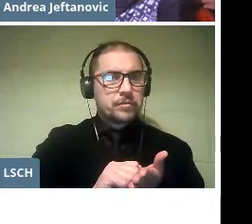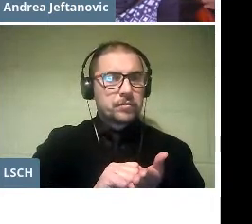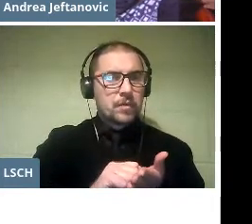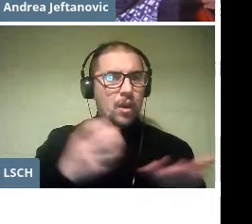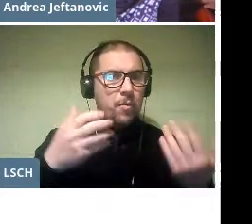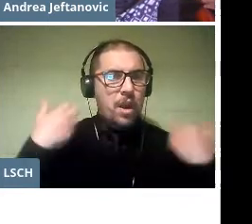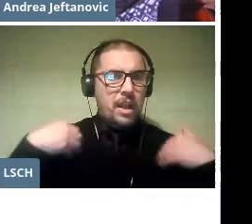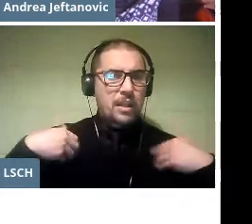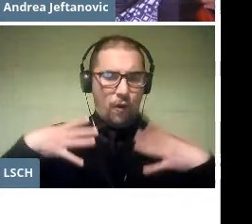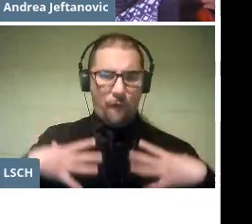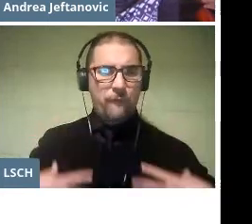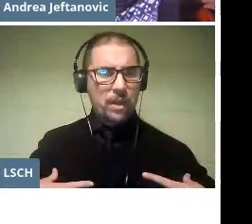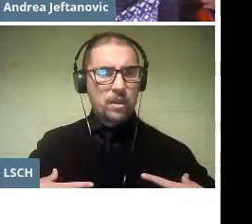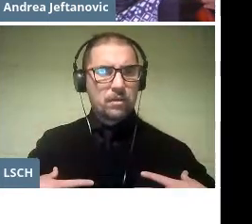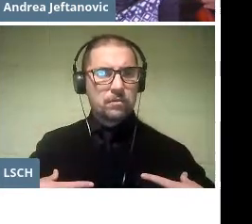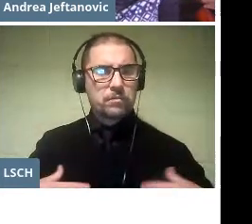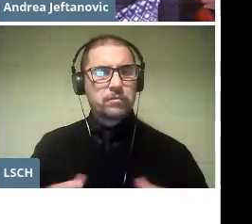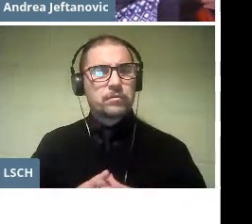ejercicio físico.